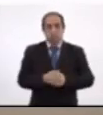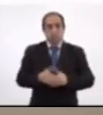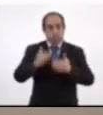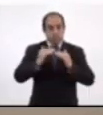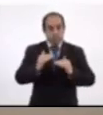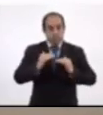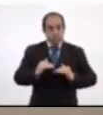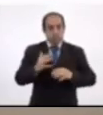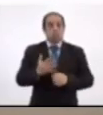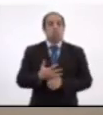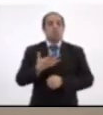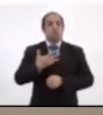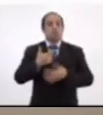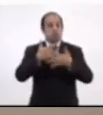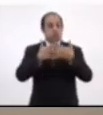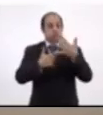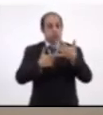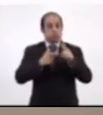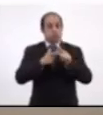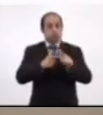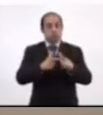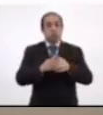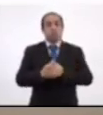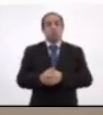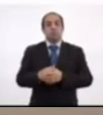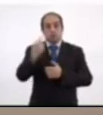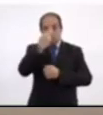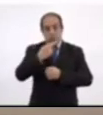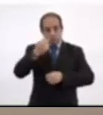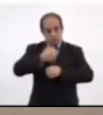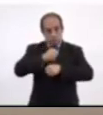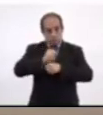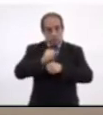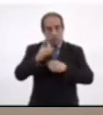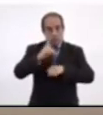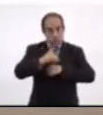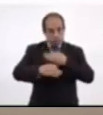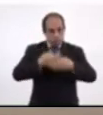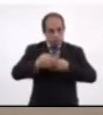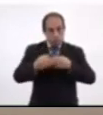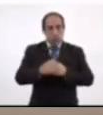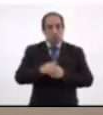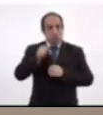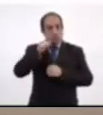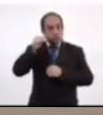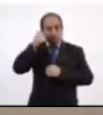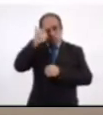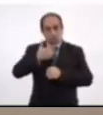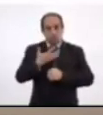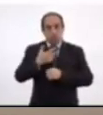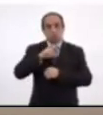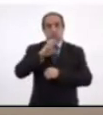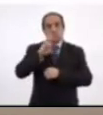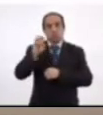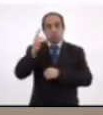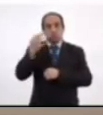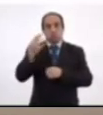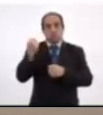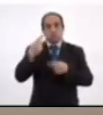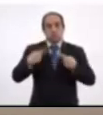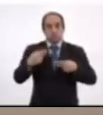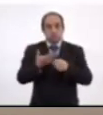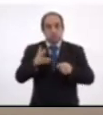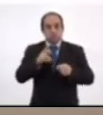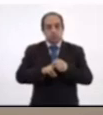Continuando con los indicadores que vemos todas las semanas, en la Ciudad de México al día de ayer en la noche teníamos 759 personas hospitalizadas por